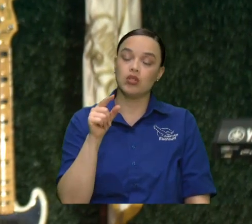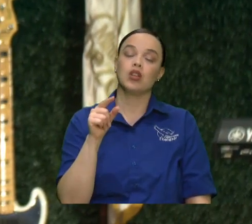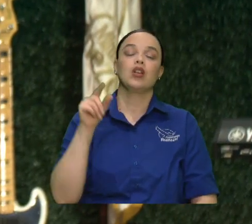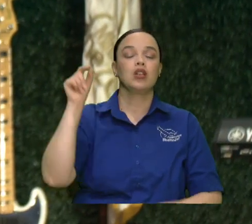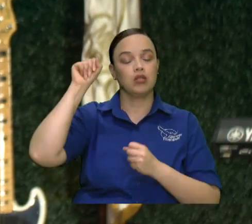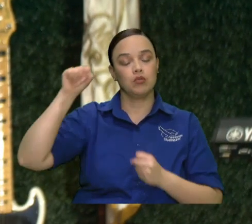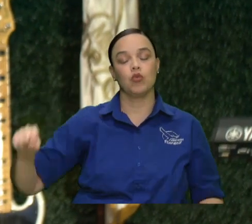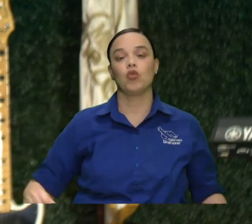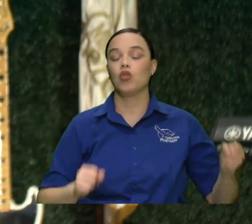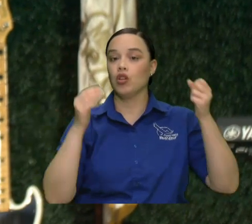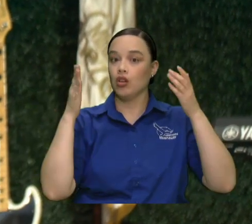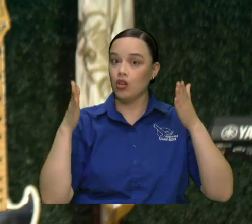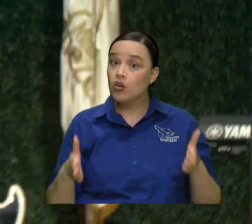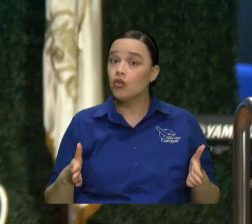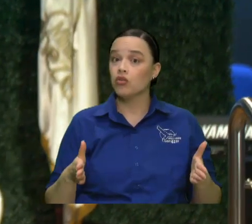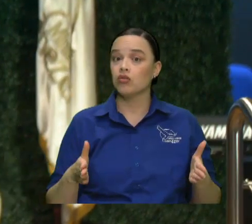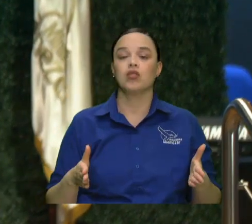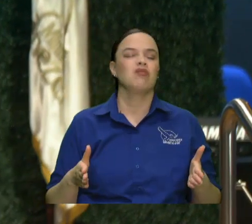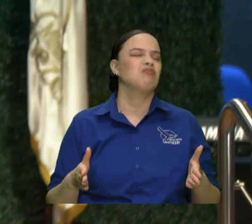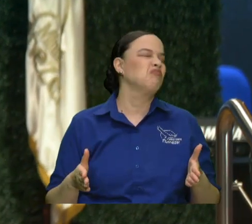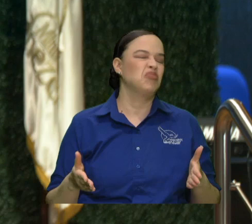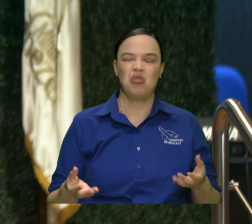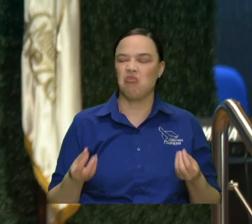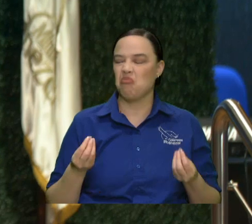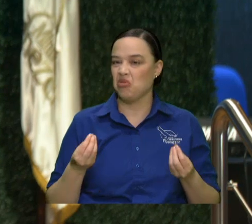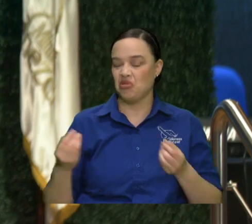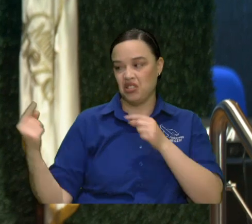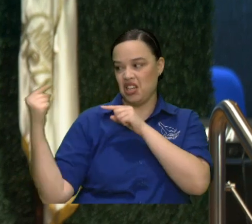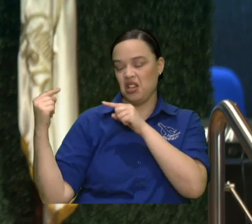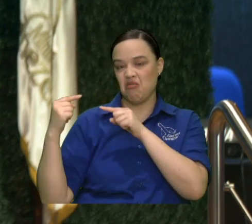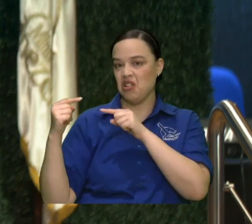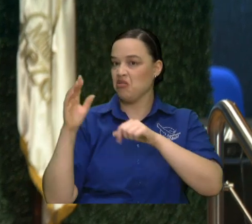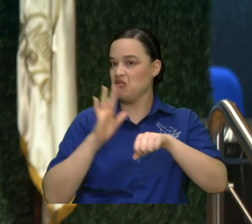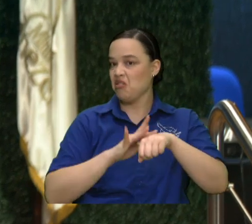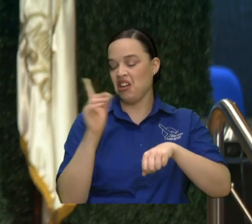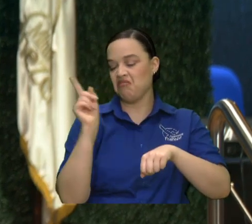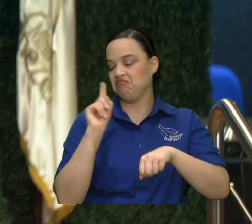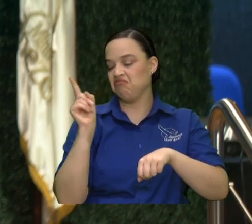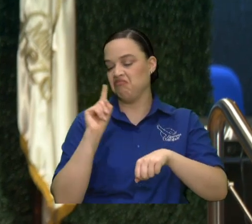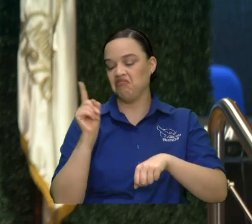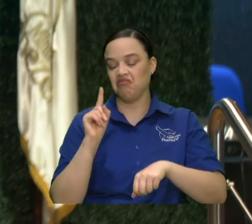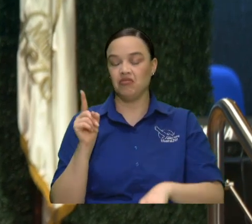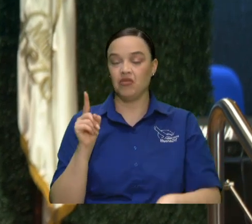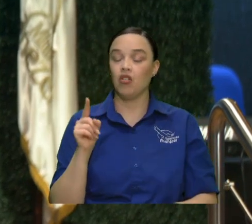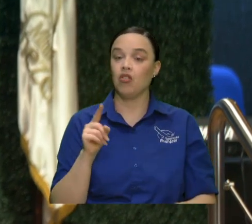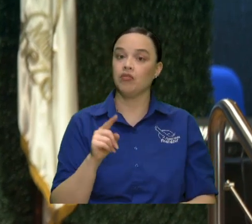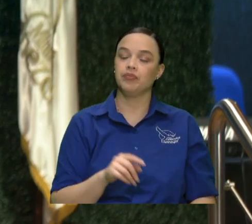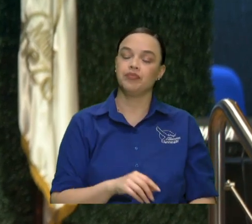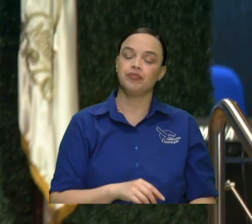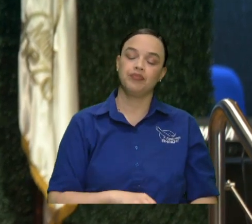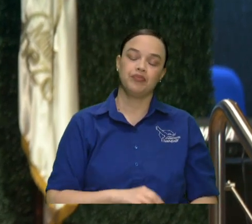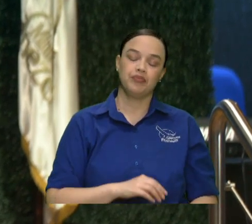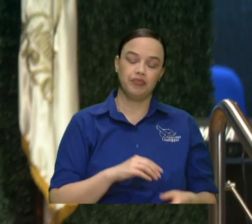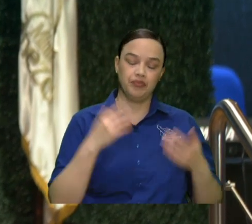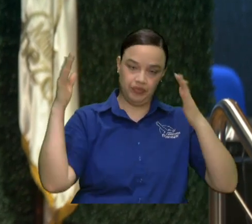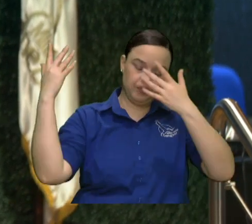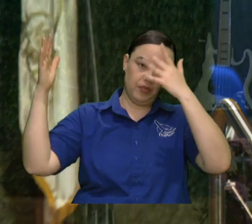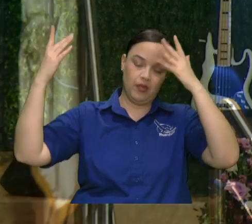y ellos por más que sean no lo van a poder tocar hermano y eso gloria al señor de los prados del